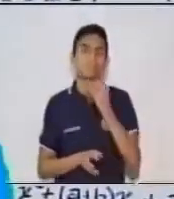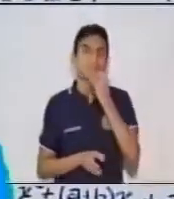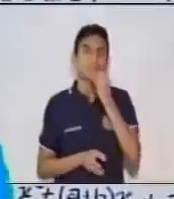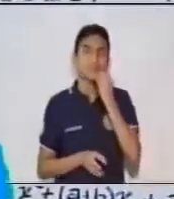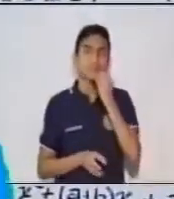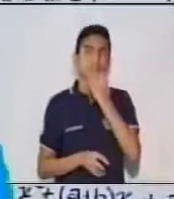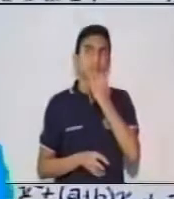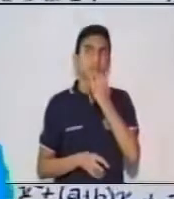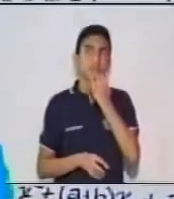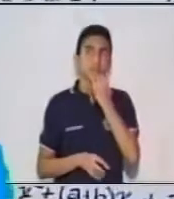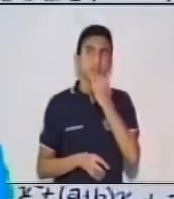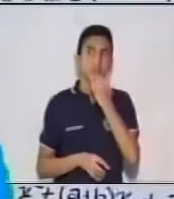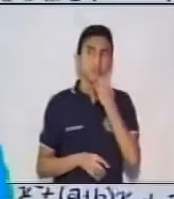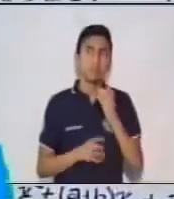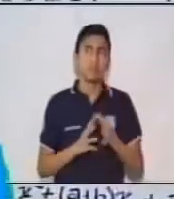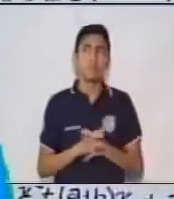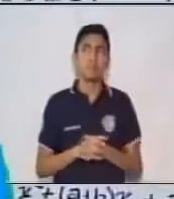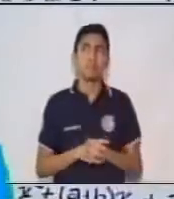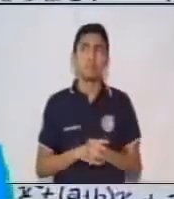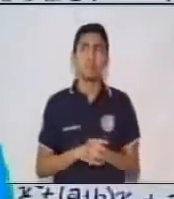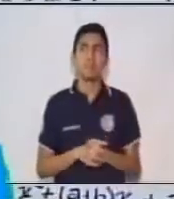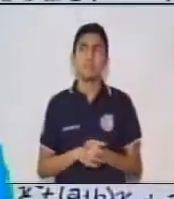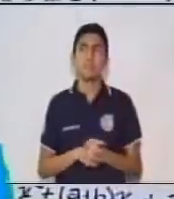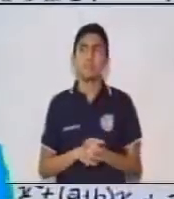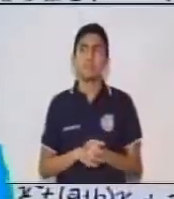rectángulo, que nos quede el área del rectángulo.